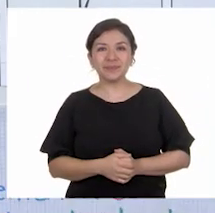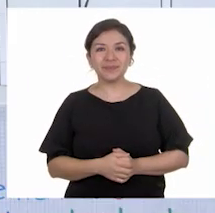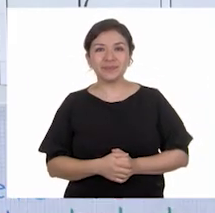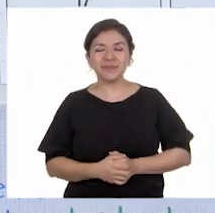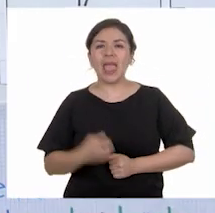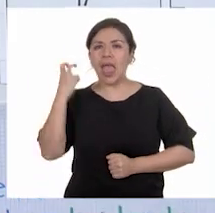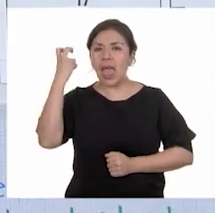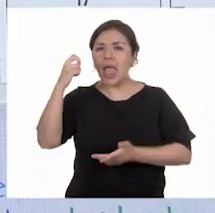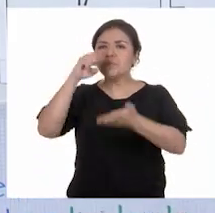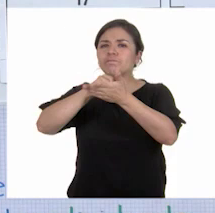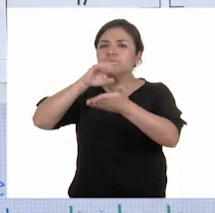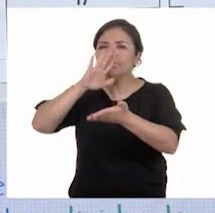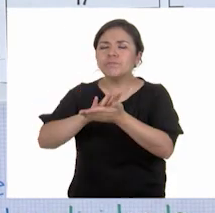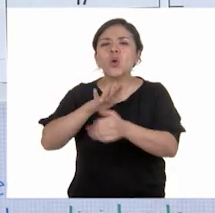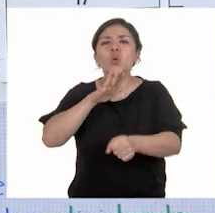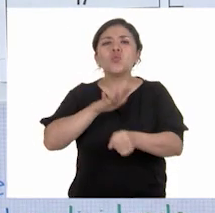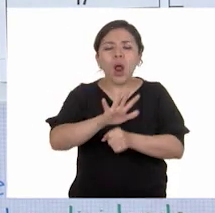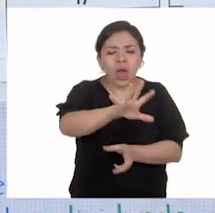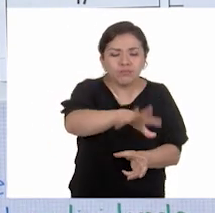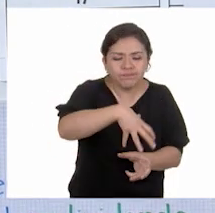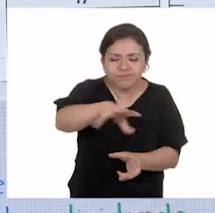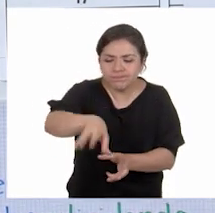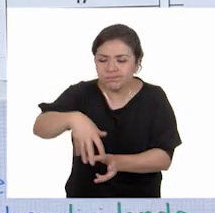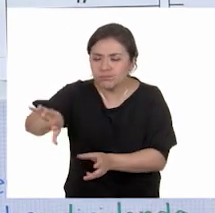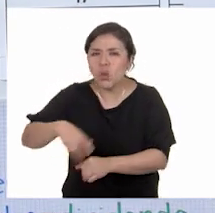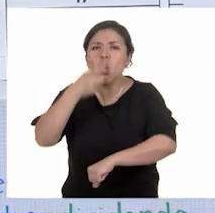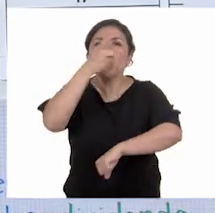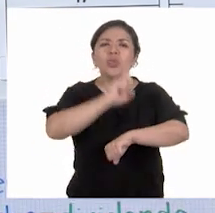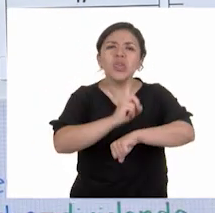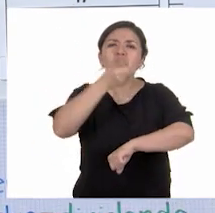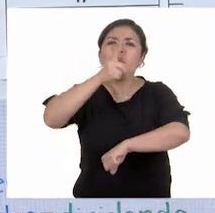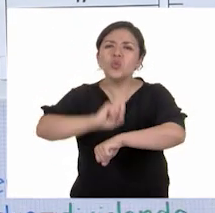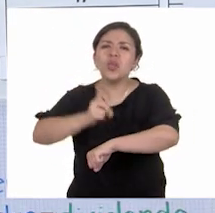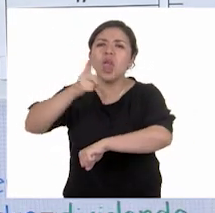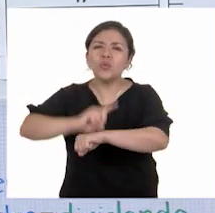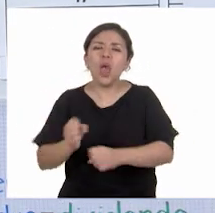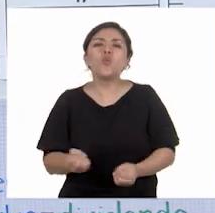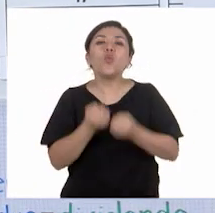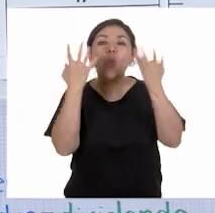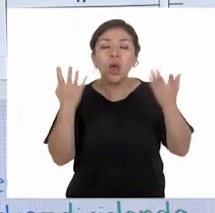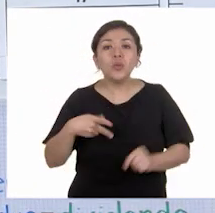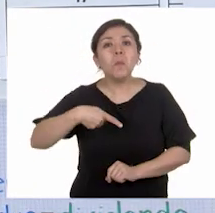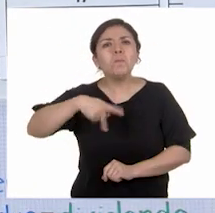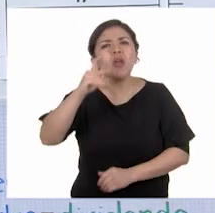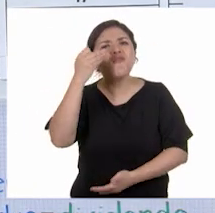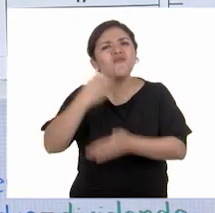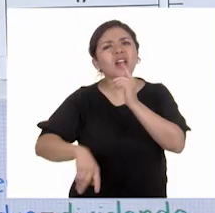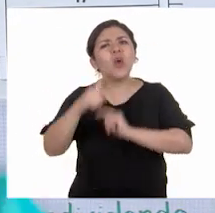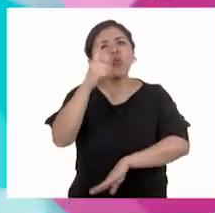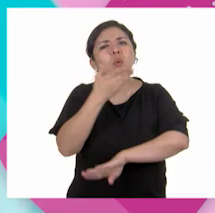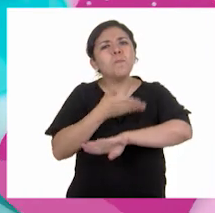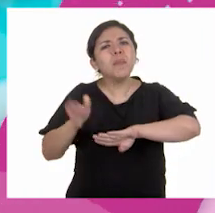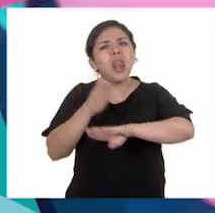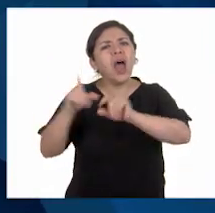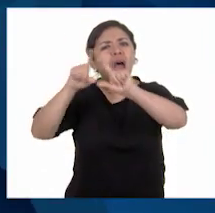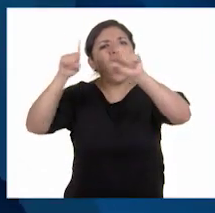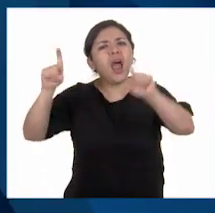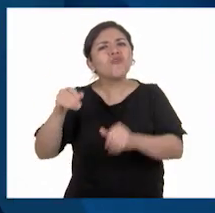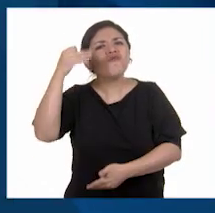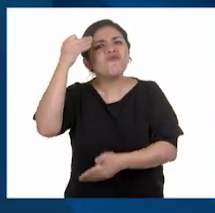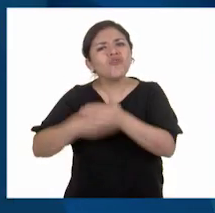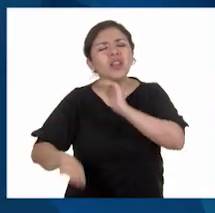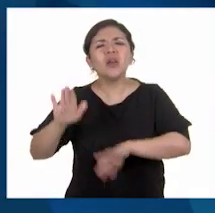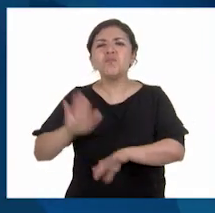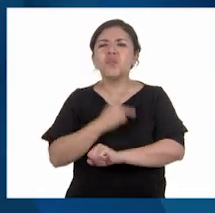donde puso lo que recolectó cada día, pero dejó en blanco lo demás, porque